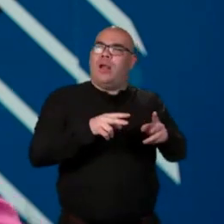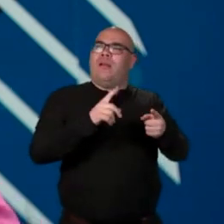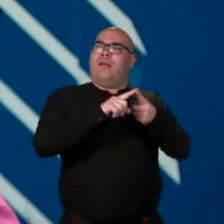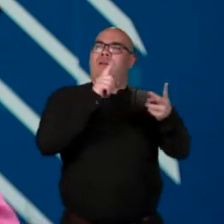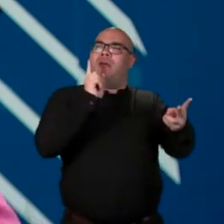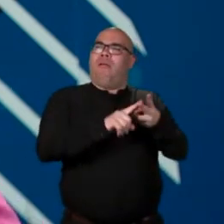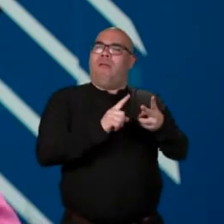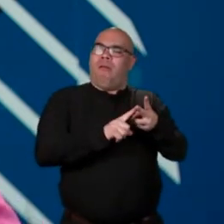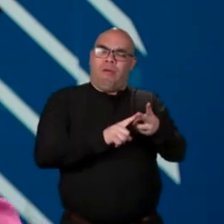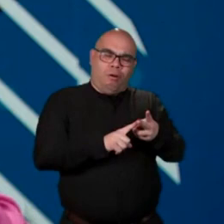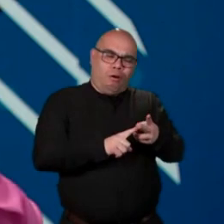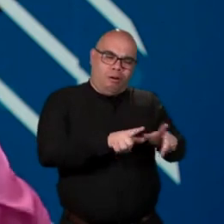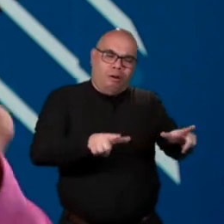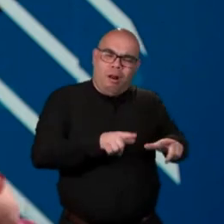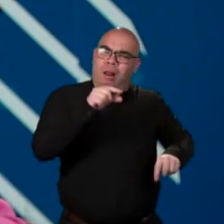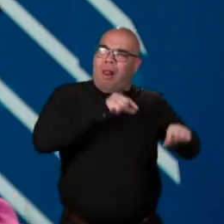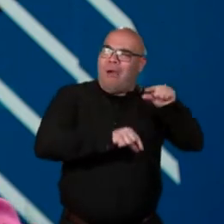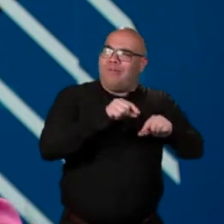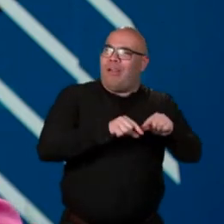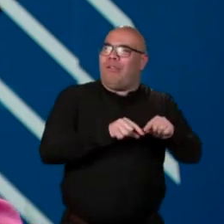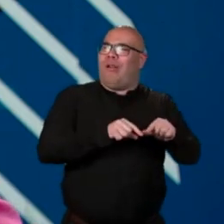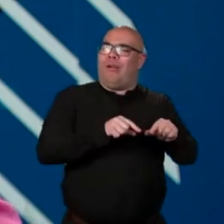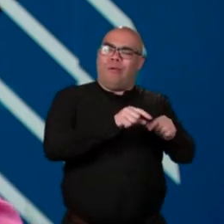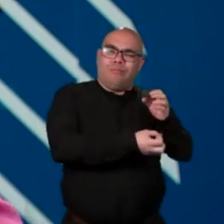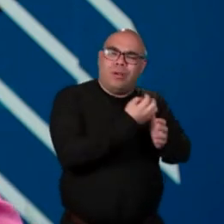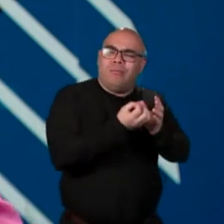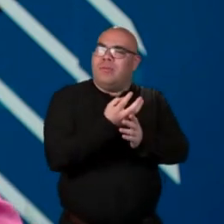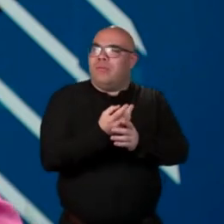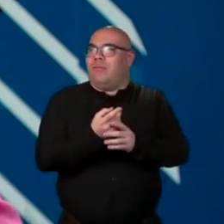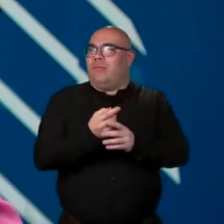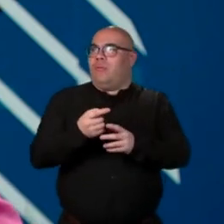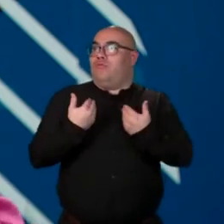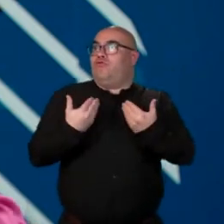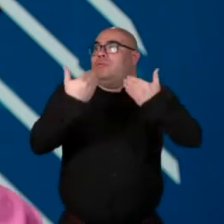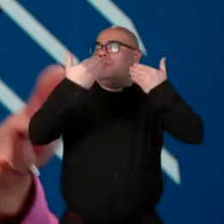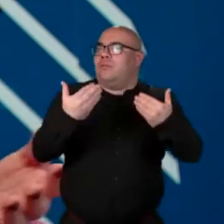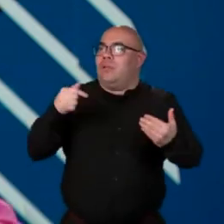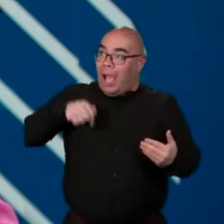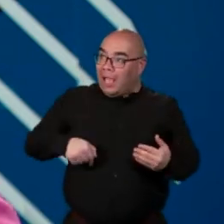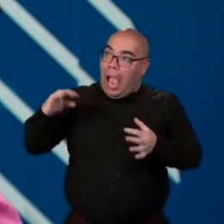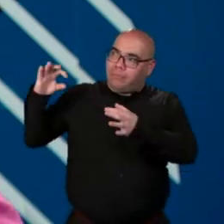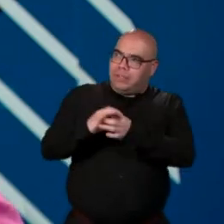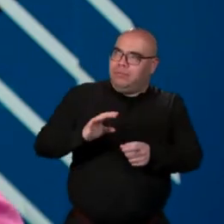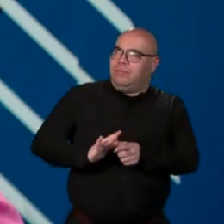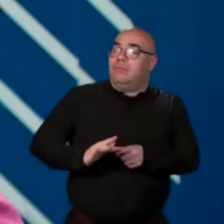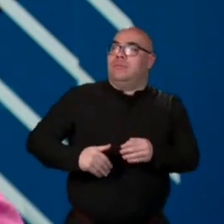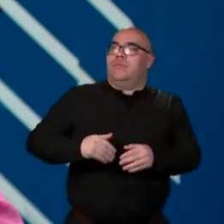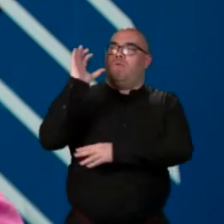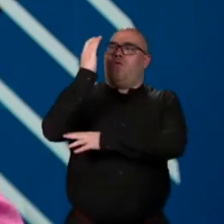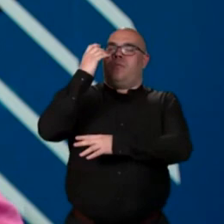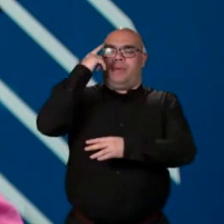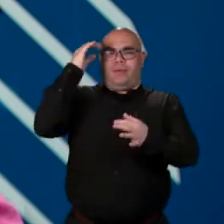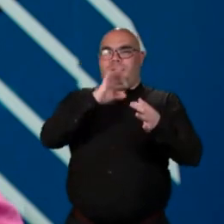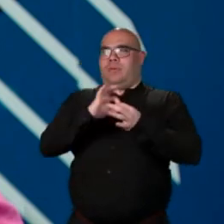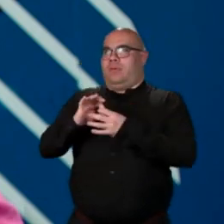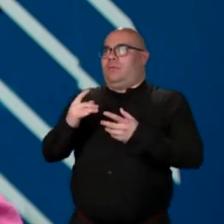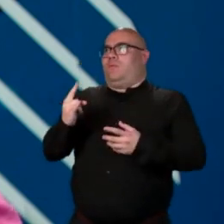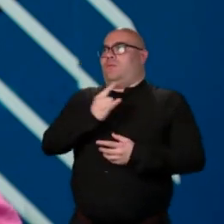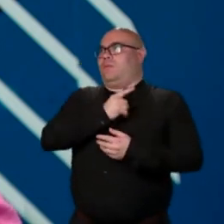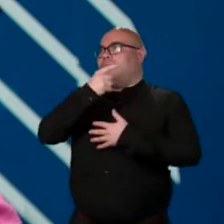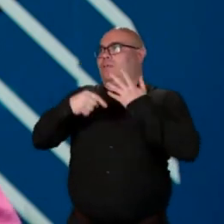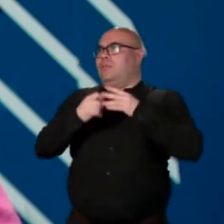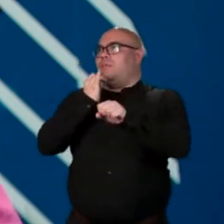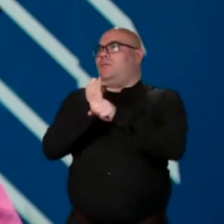para Colombia, para pues, el trabajo que se hace articuladamente con las universidades y las